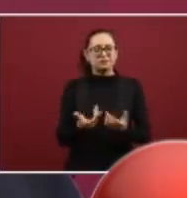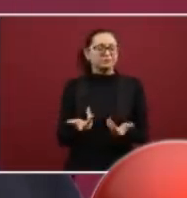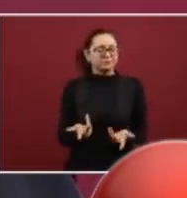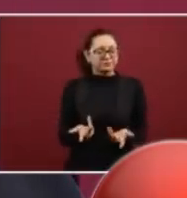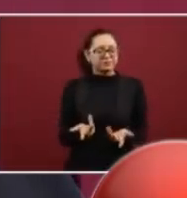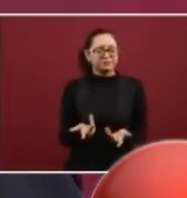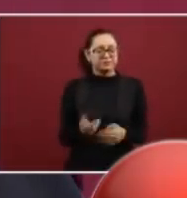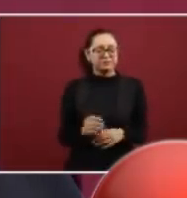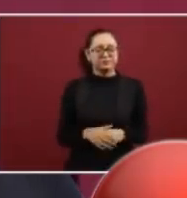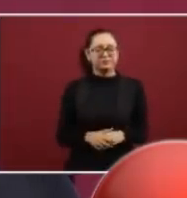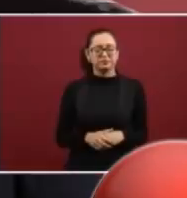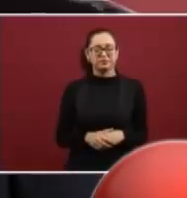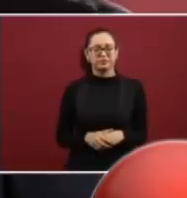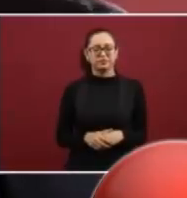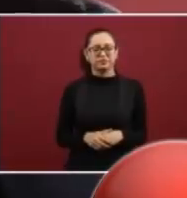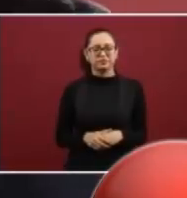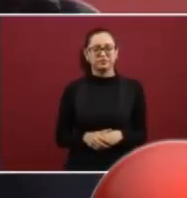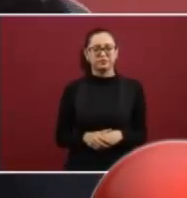se quiso